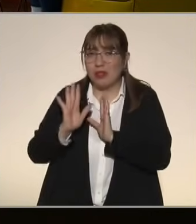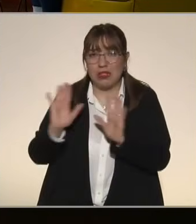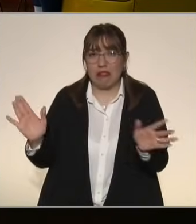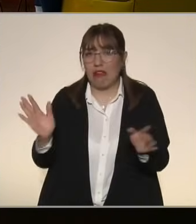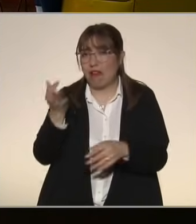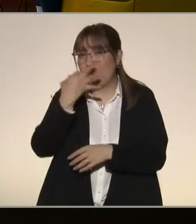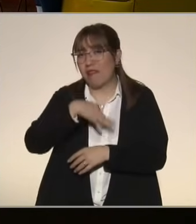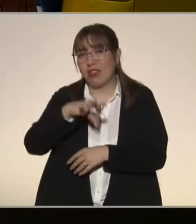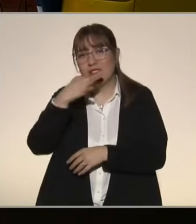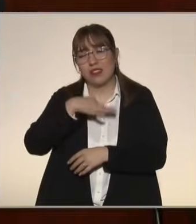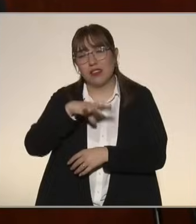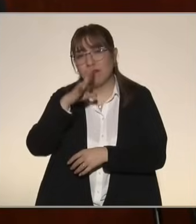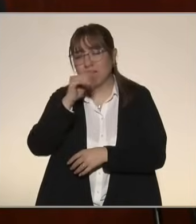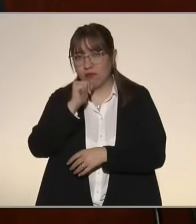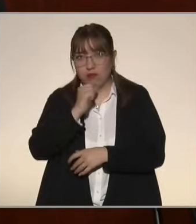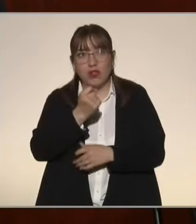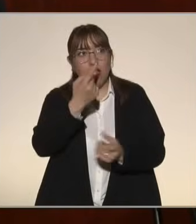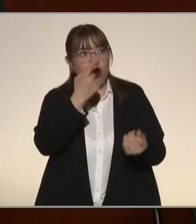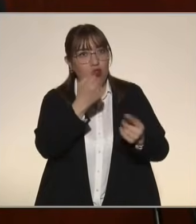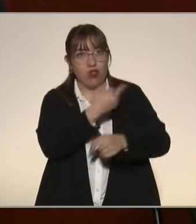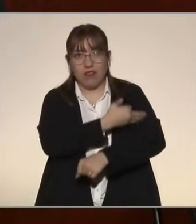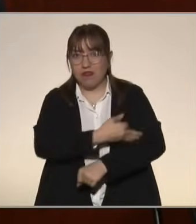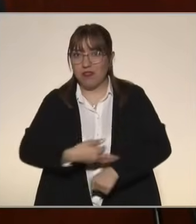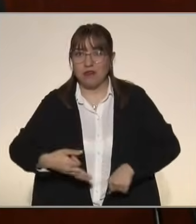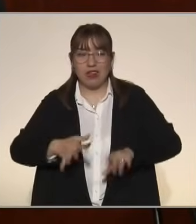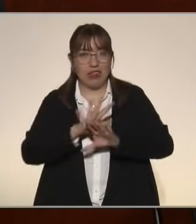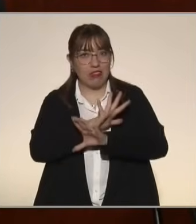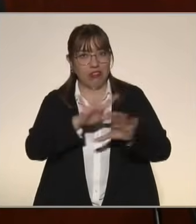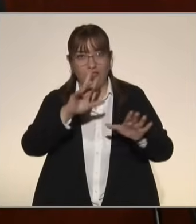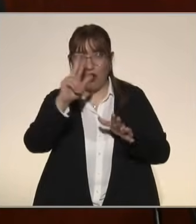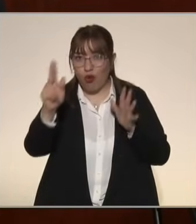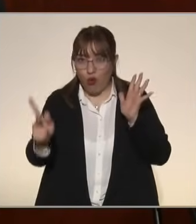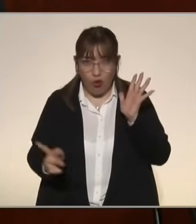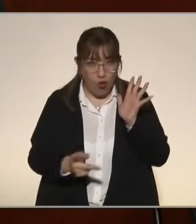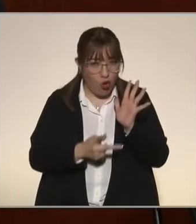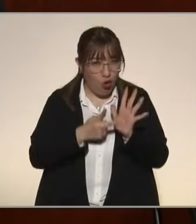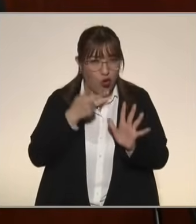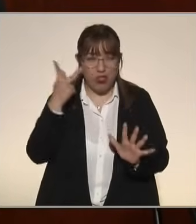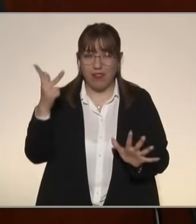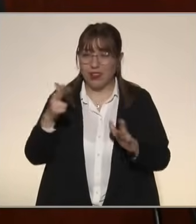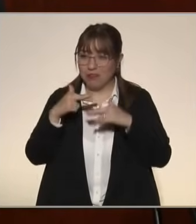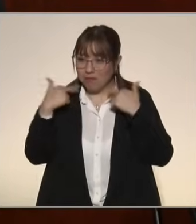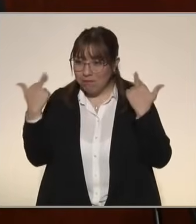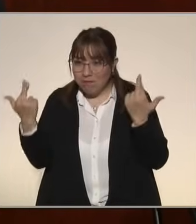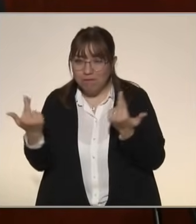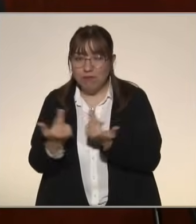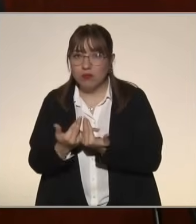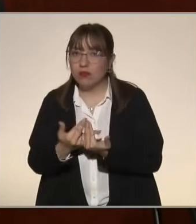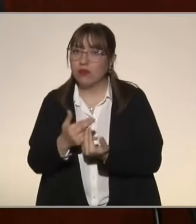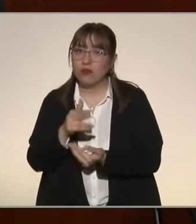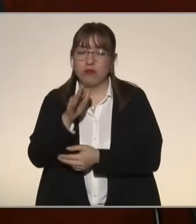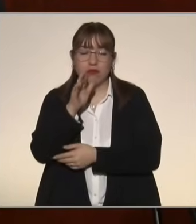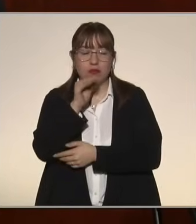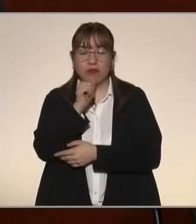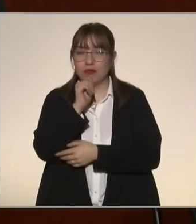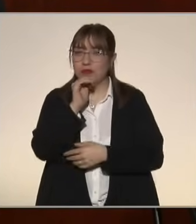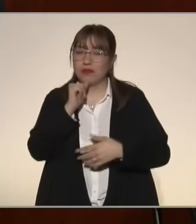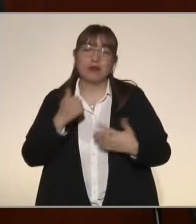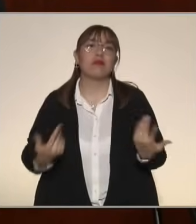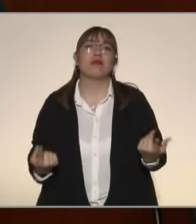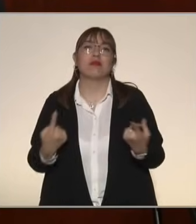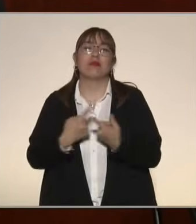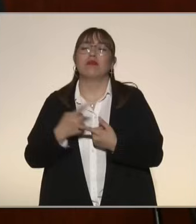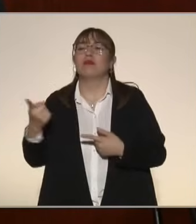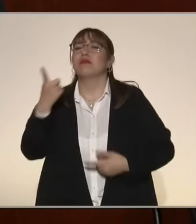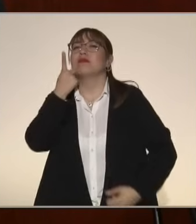que de veras no vuelven a sentirse igual y les cuesta muchísimo trabajo retomar algo positivo en esas fechas. ¿Qué les